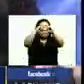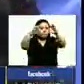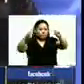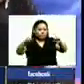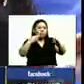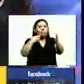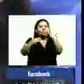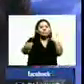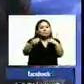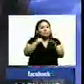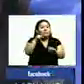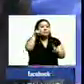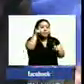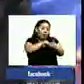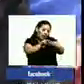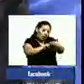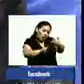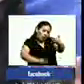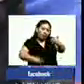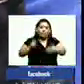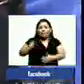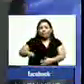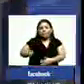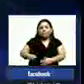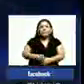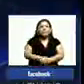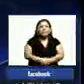los pormenores de la lectura del fallo.